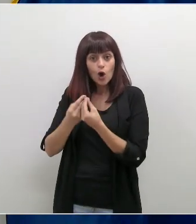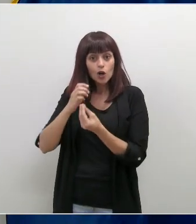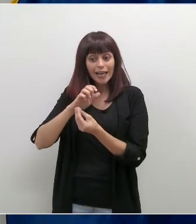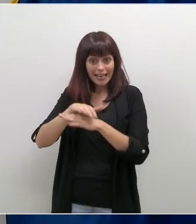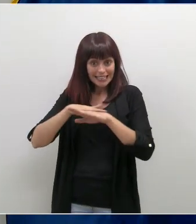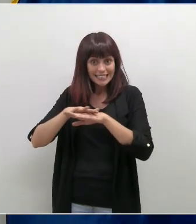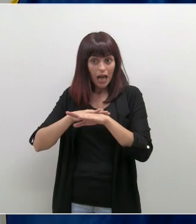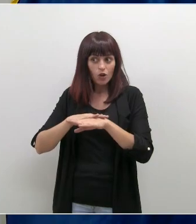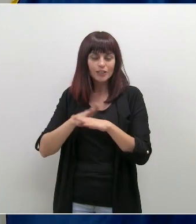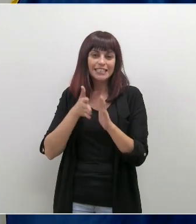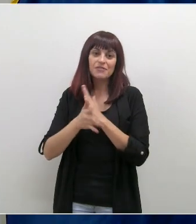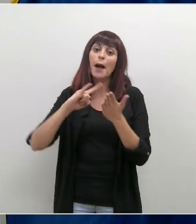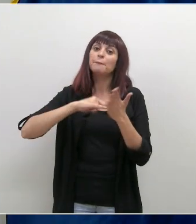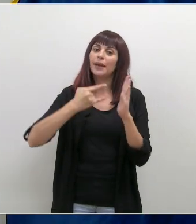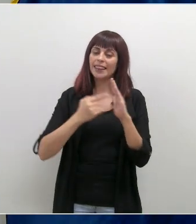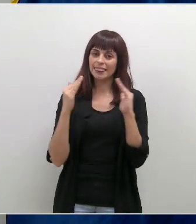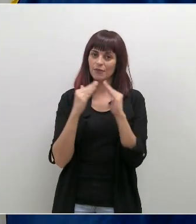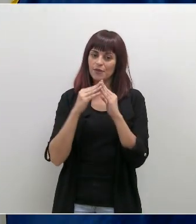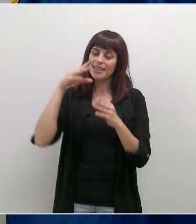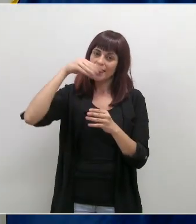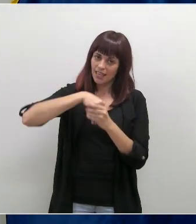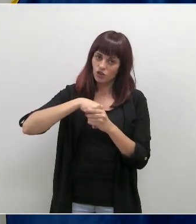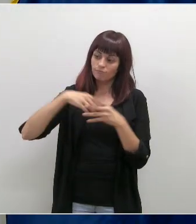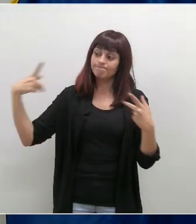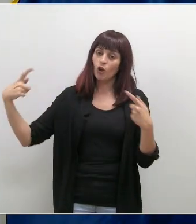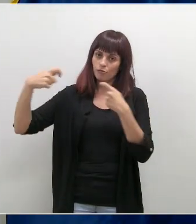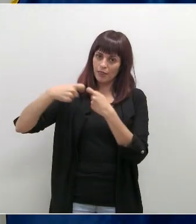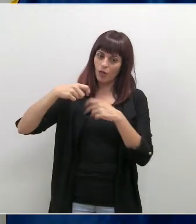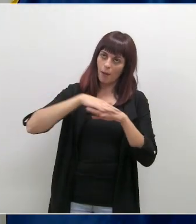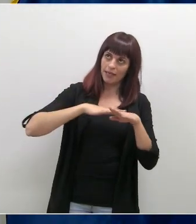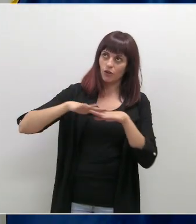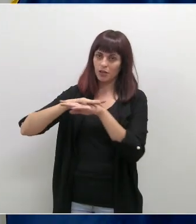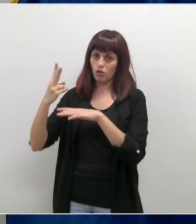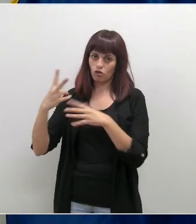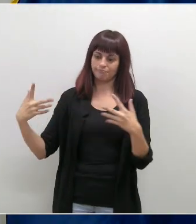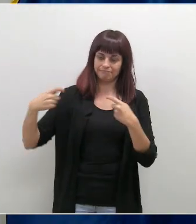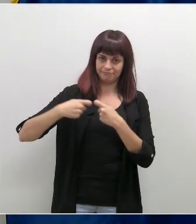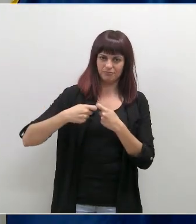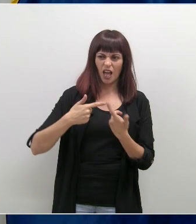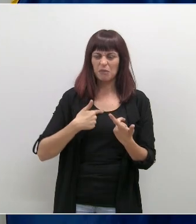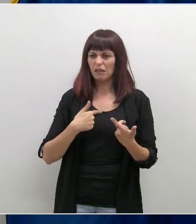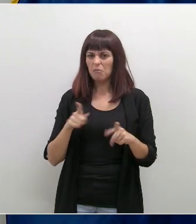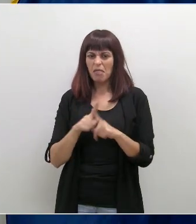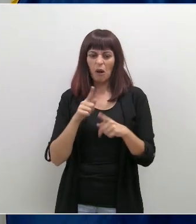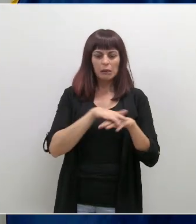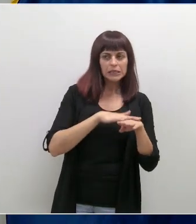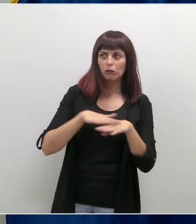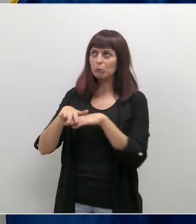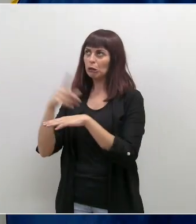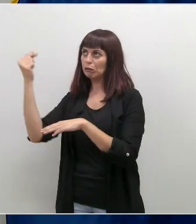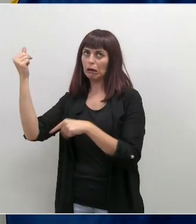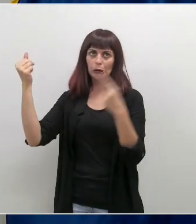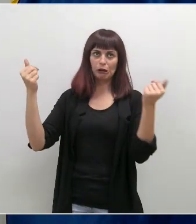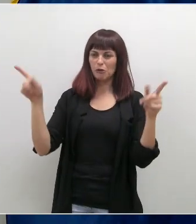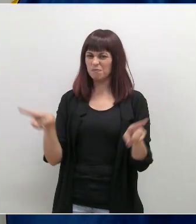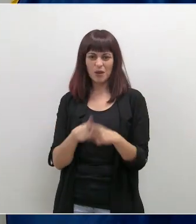está enmarcado dentro del plan de vivienda que está cofinanciado por ambas administraciones. A mí no me gusta distinguir entre dinero de una administración u otra porque en realidad